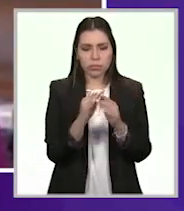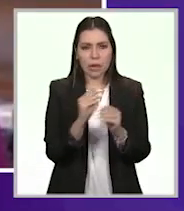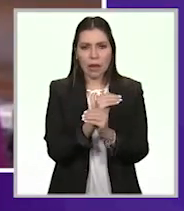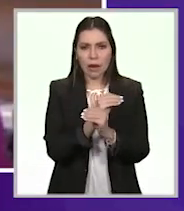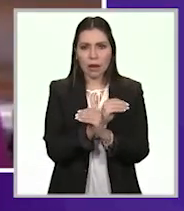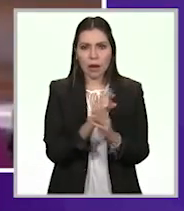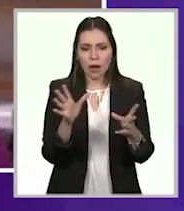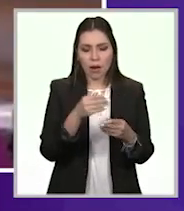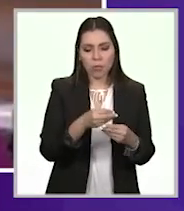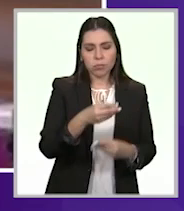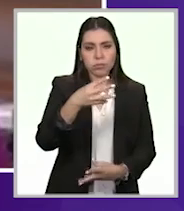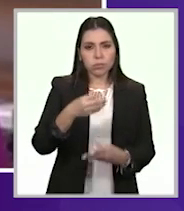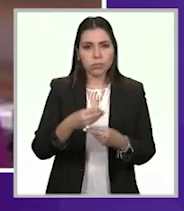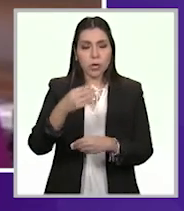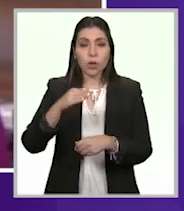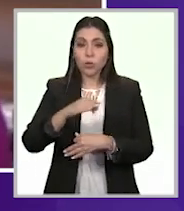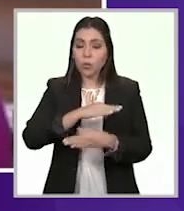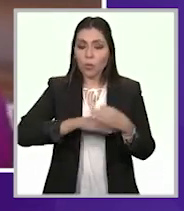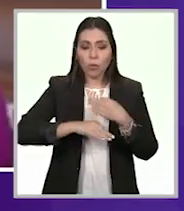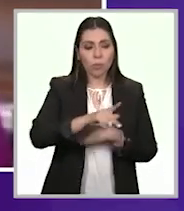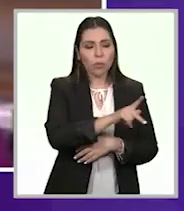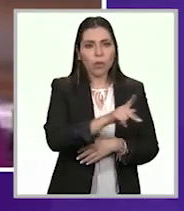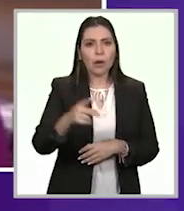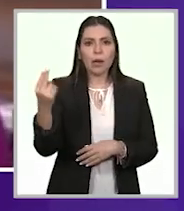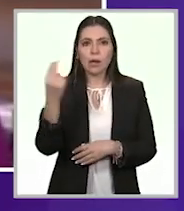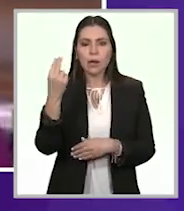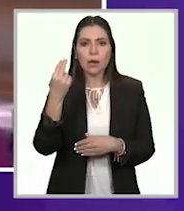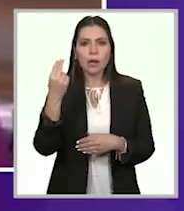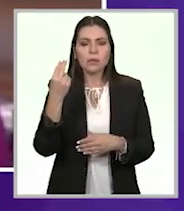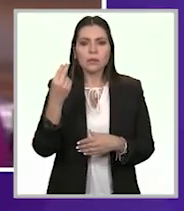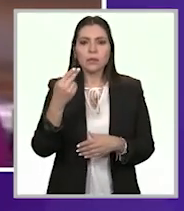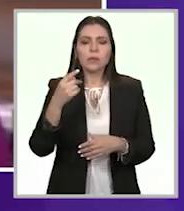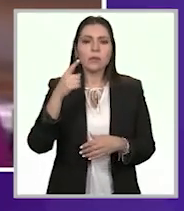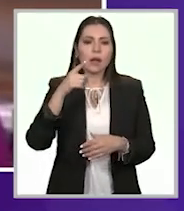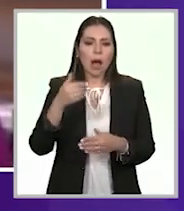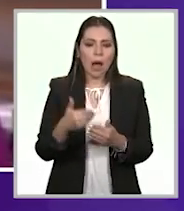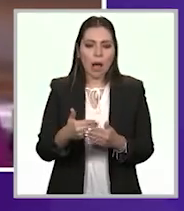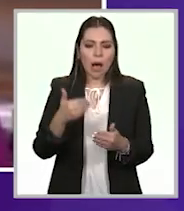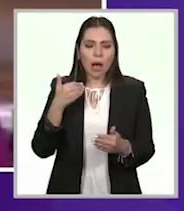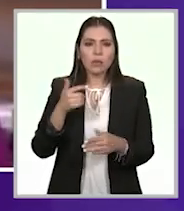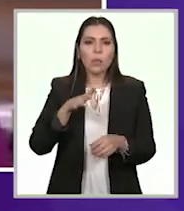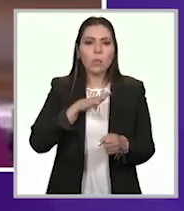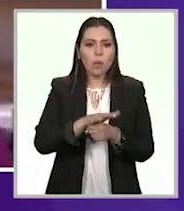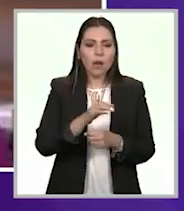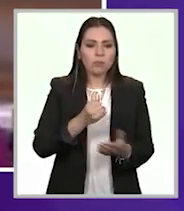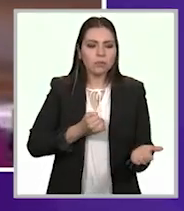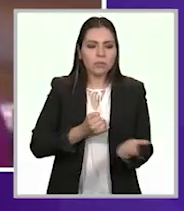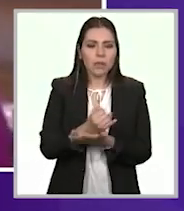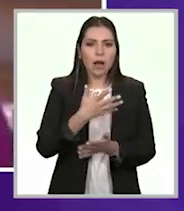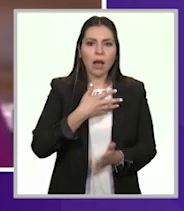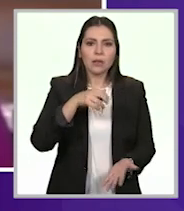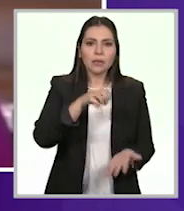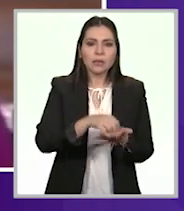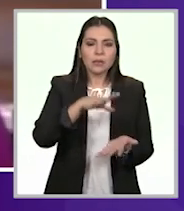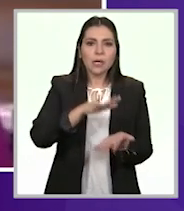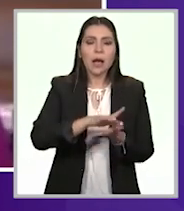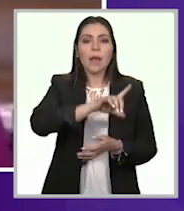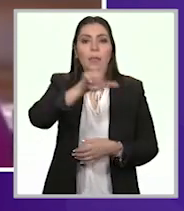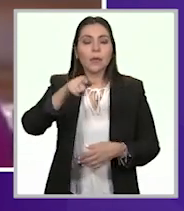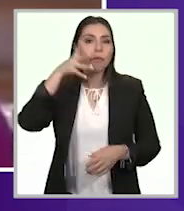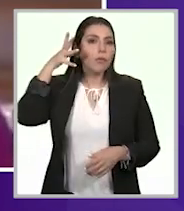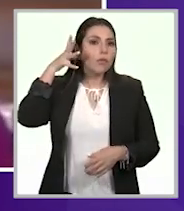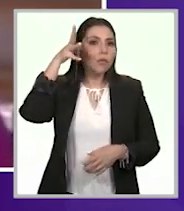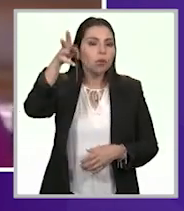argumentados, porque todos los casos van a ser precedente, ¿no? Para decisiones hacia el futuro. Pero sí